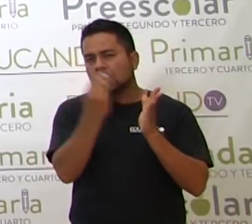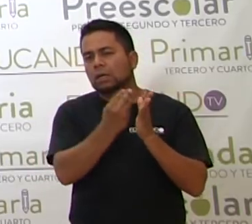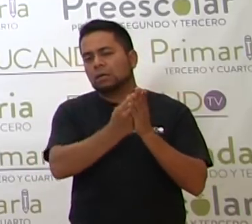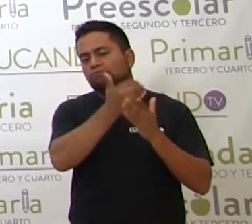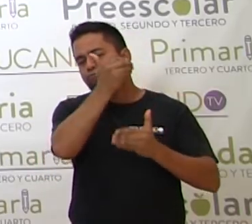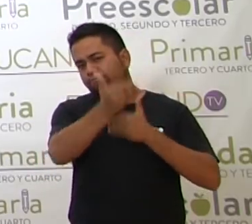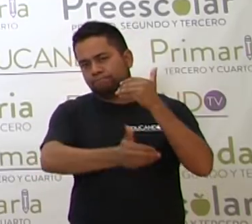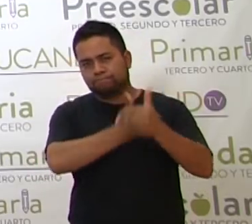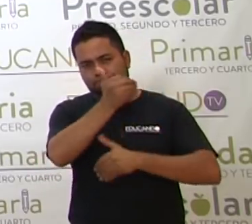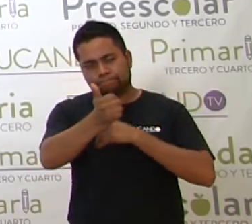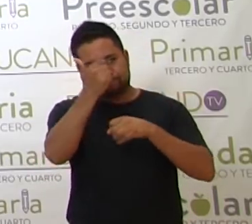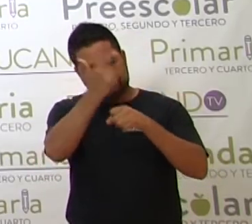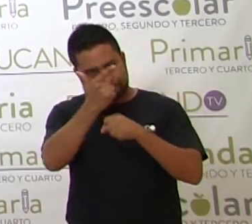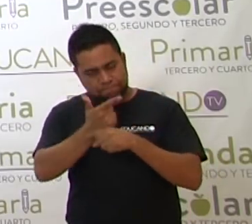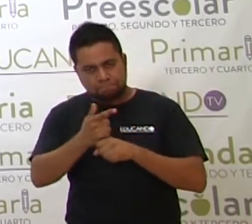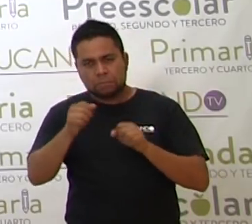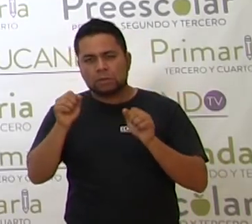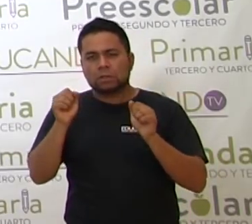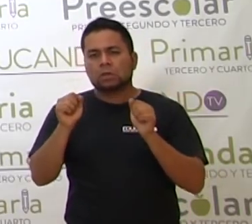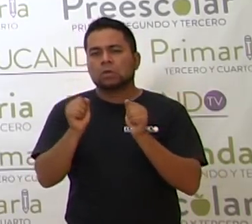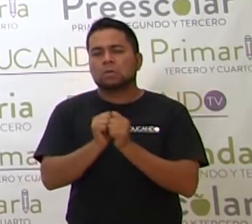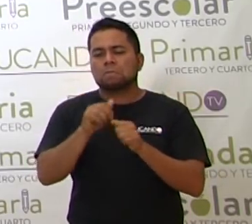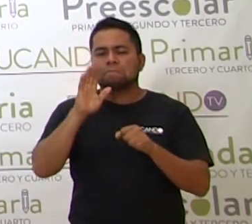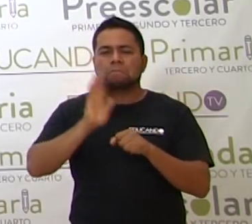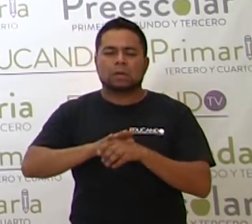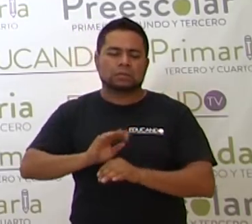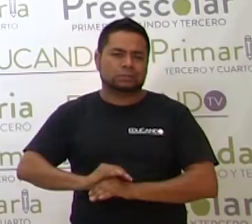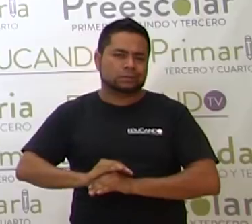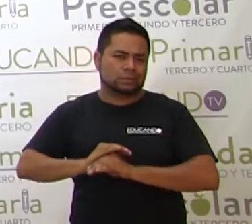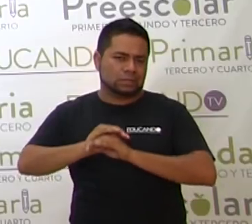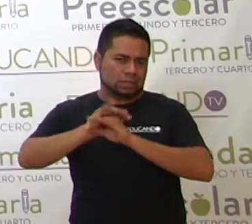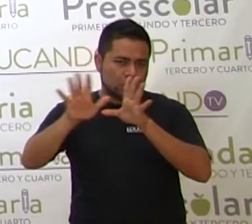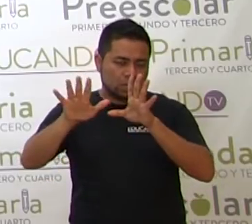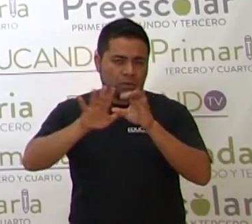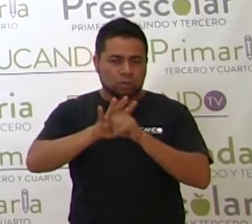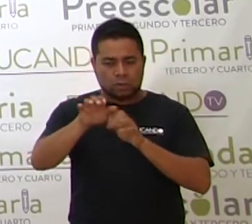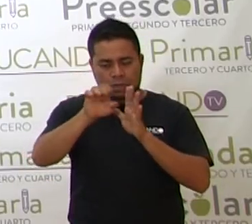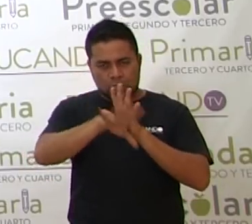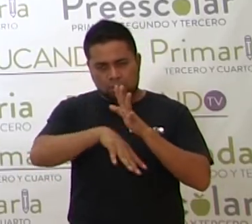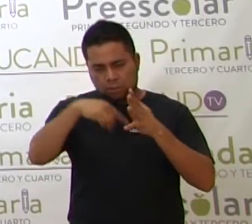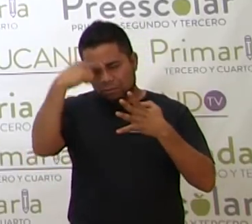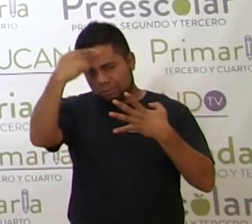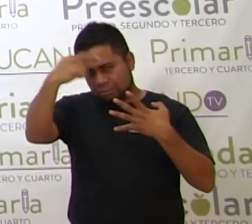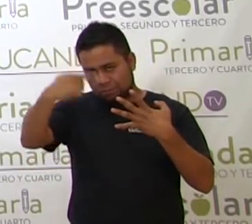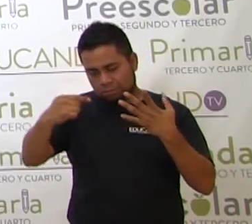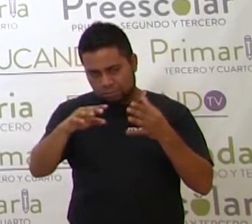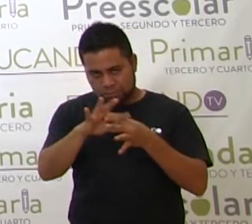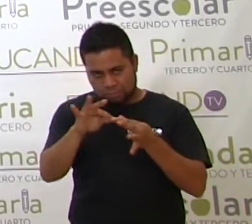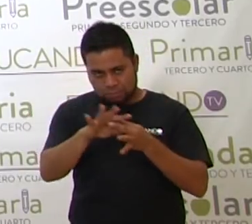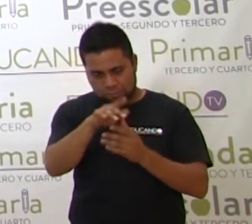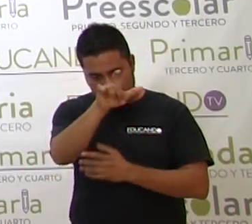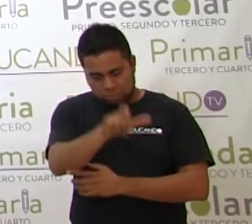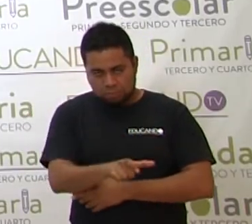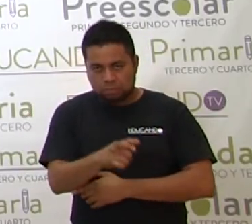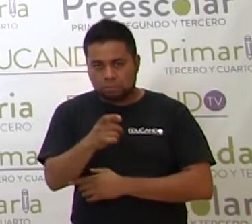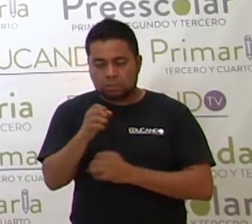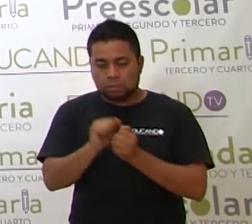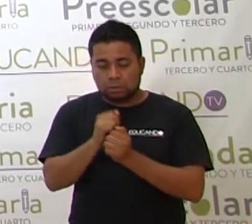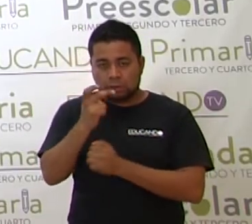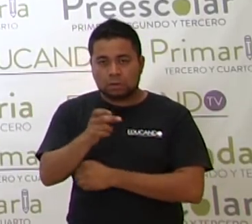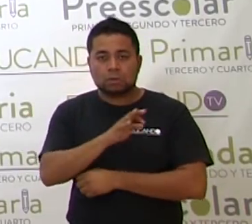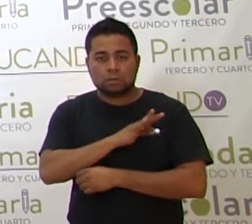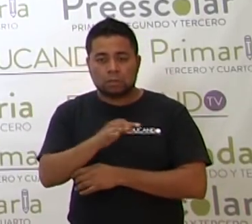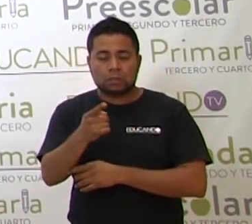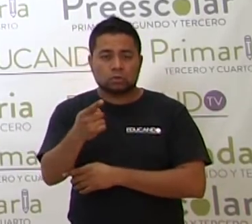sesiones, donde vamos a dejar un poquito más claro cuáles son ejemplos de cada una de estas descripciones. Y así vas a poder